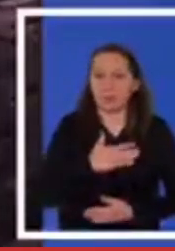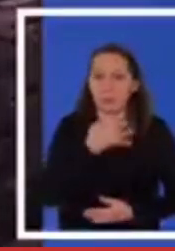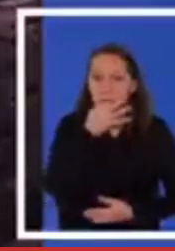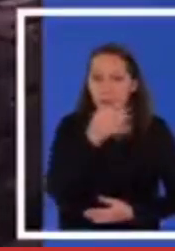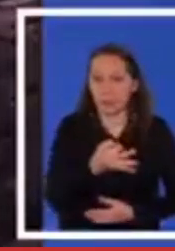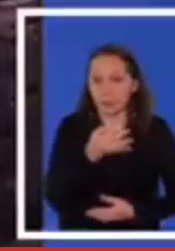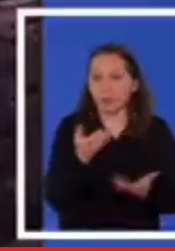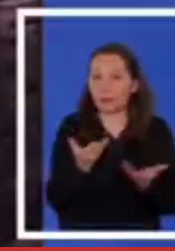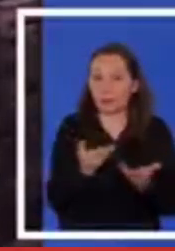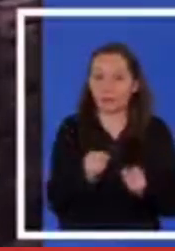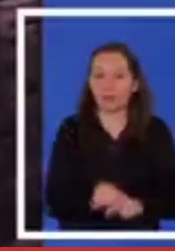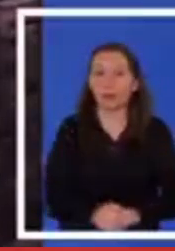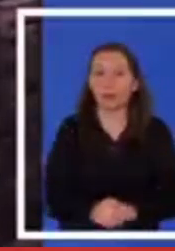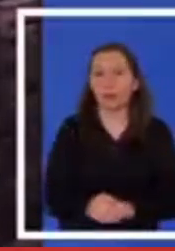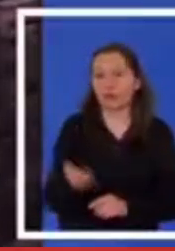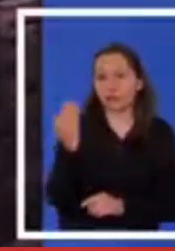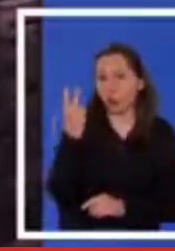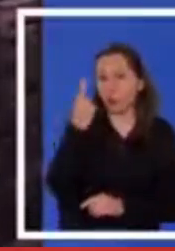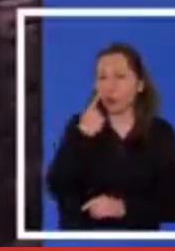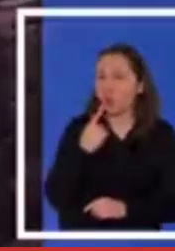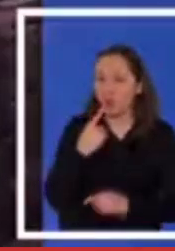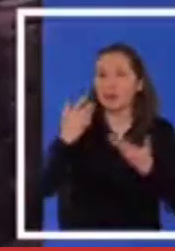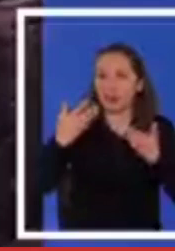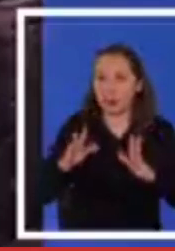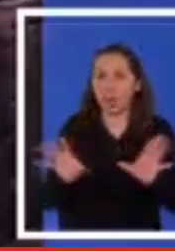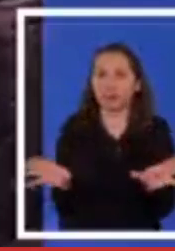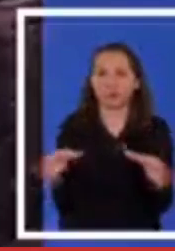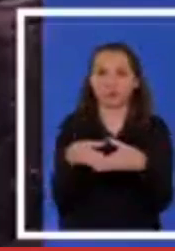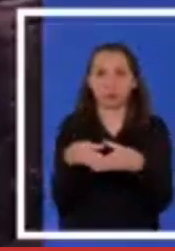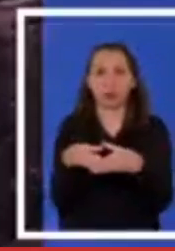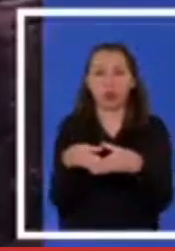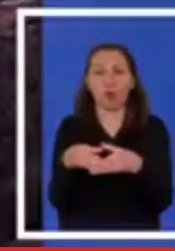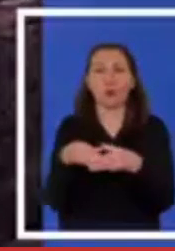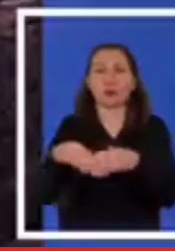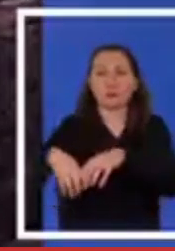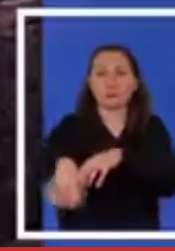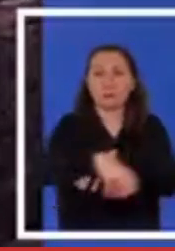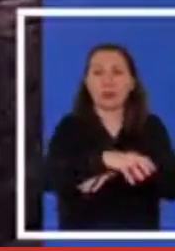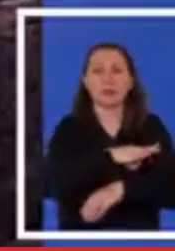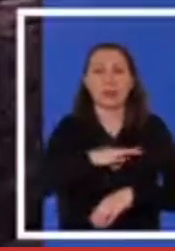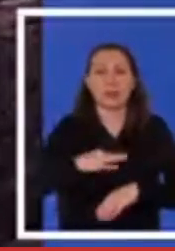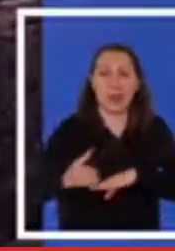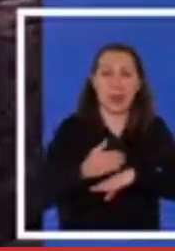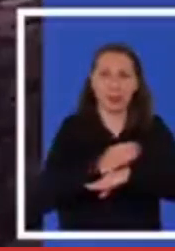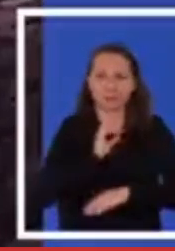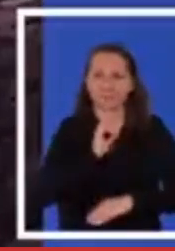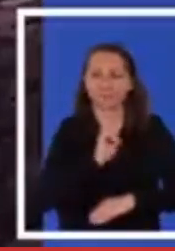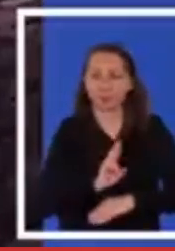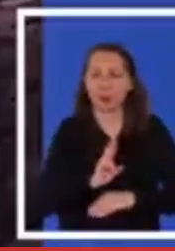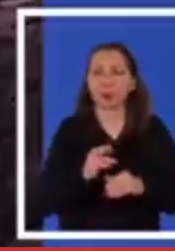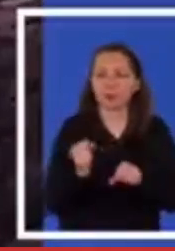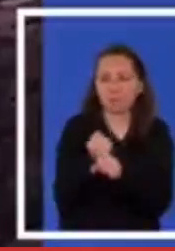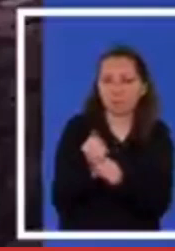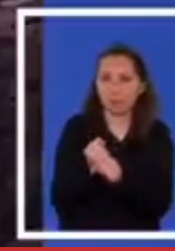quisiera comentarles que bueno hace dos días Ya se constituyó el comité interministerial de respuesta temprana que justamente